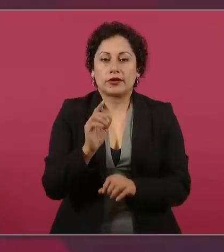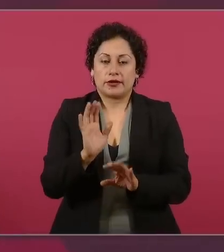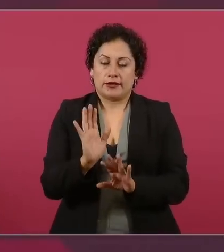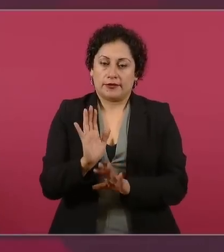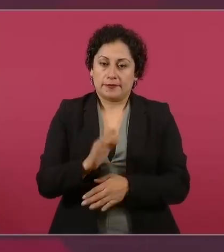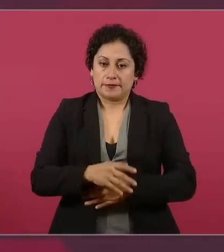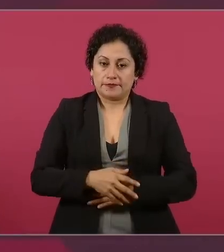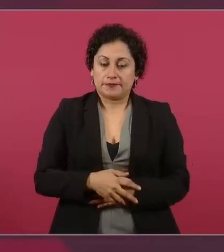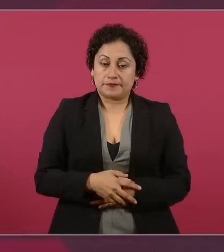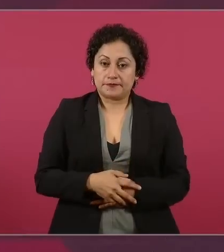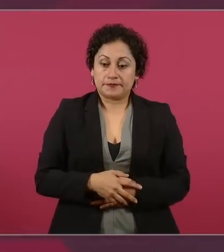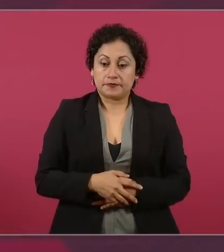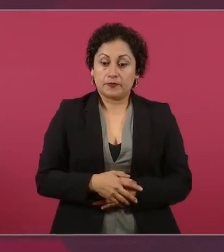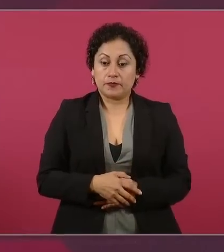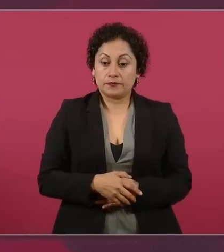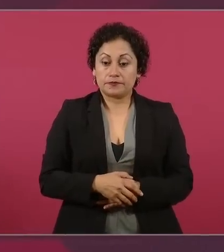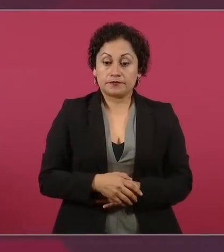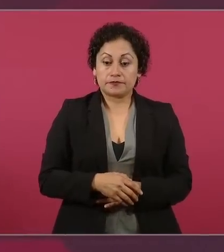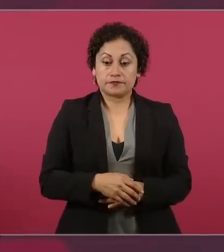mi